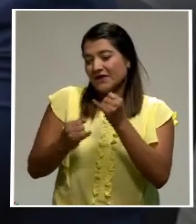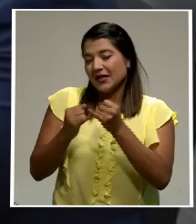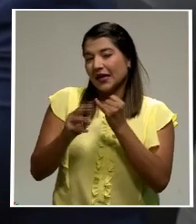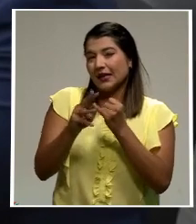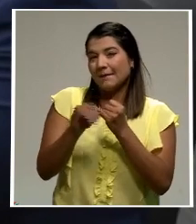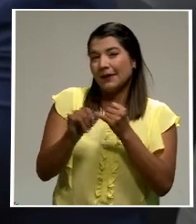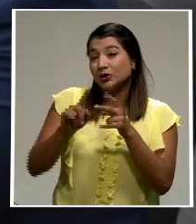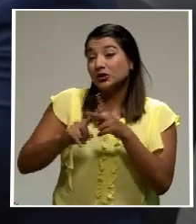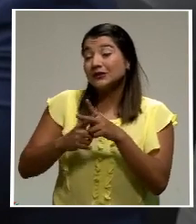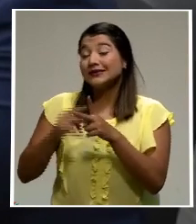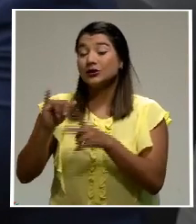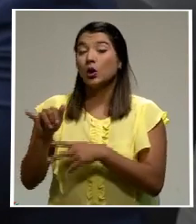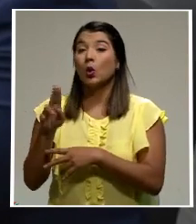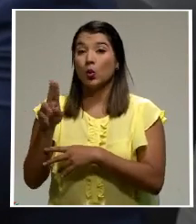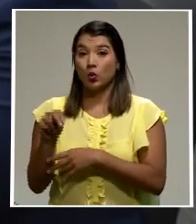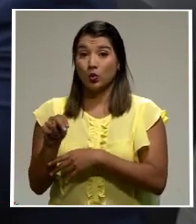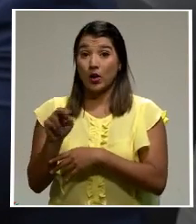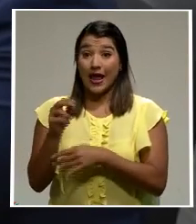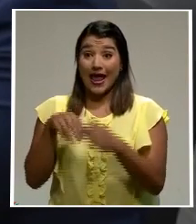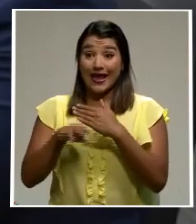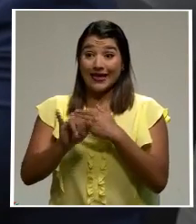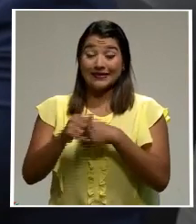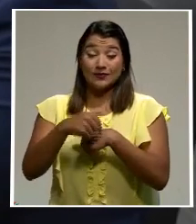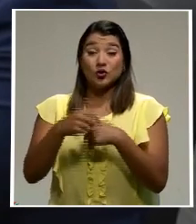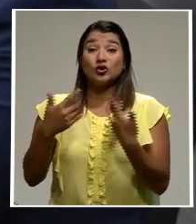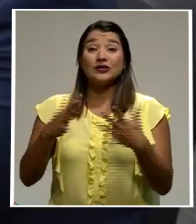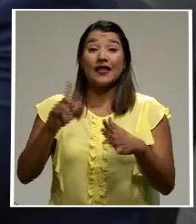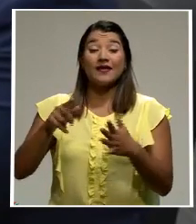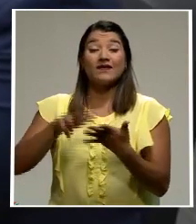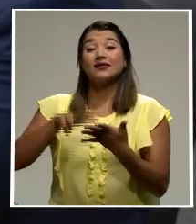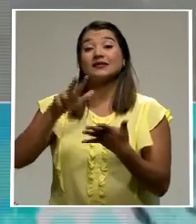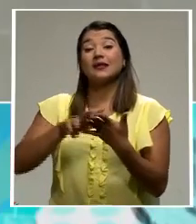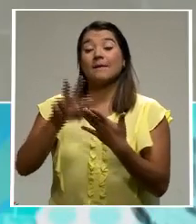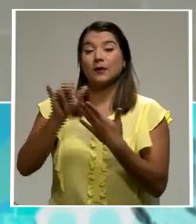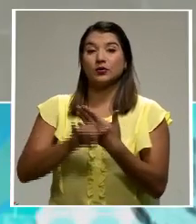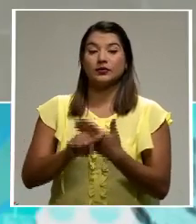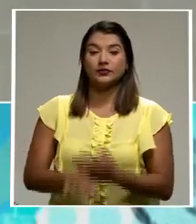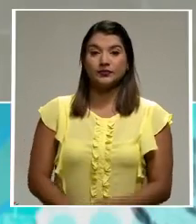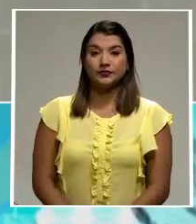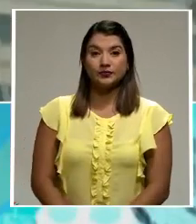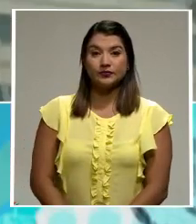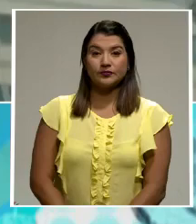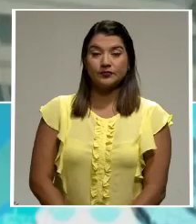más tardar, en que deberían estarse aprobando estos proyectos.